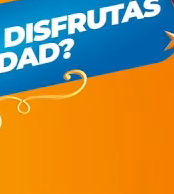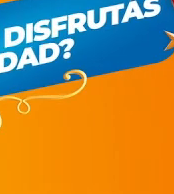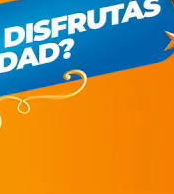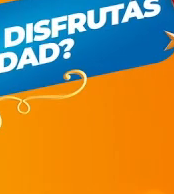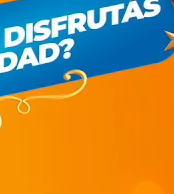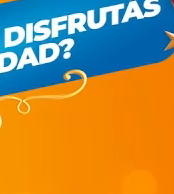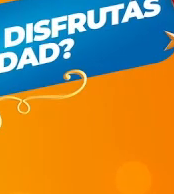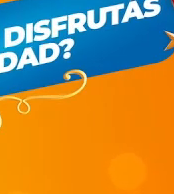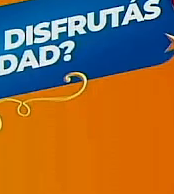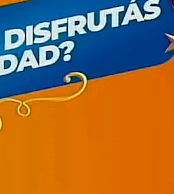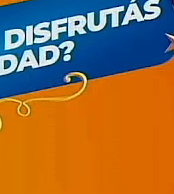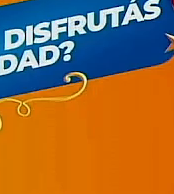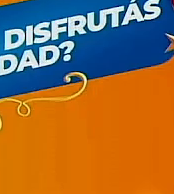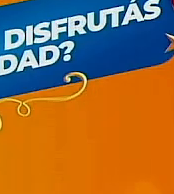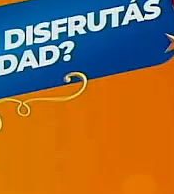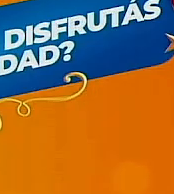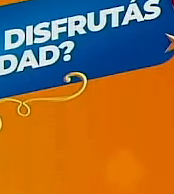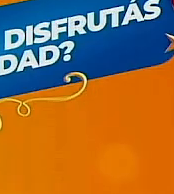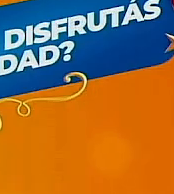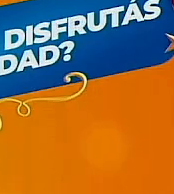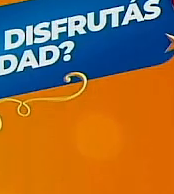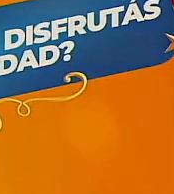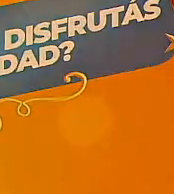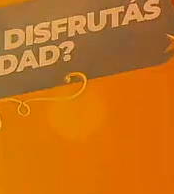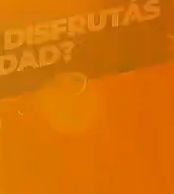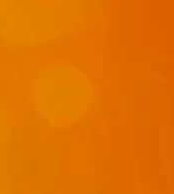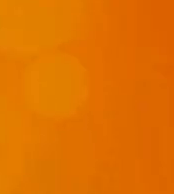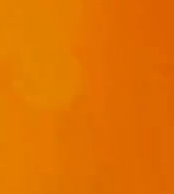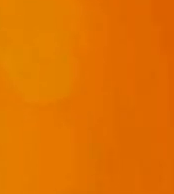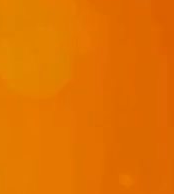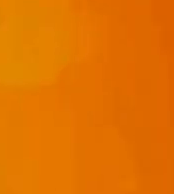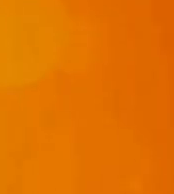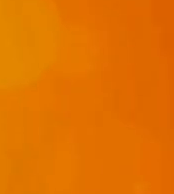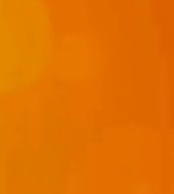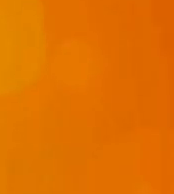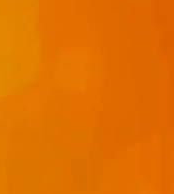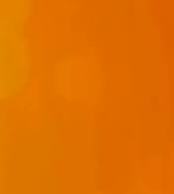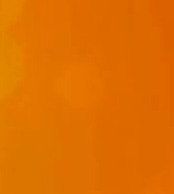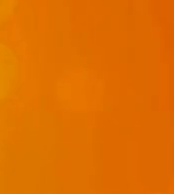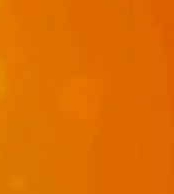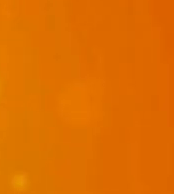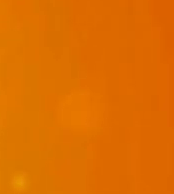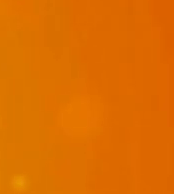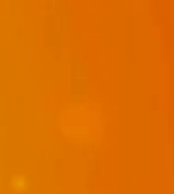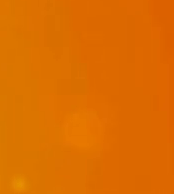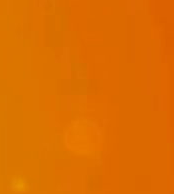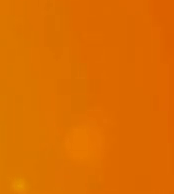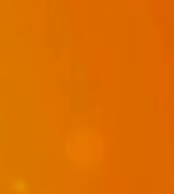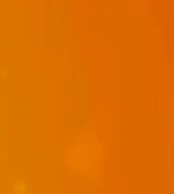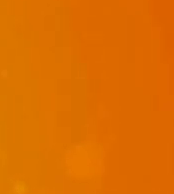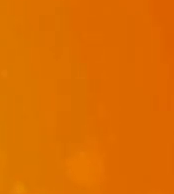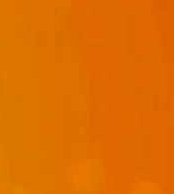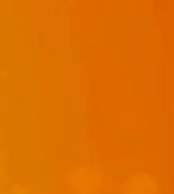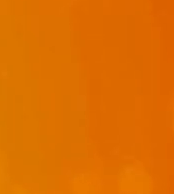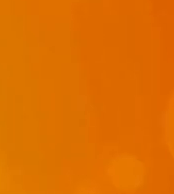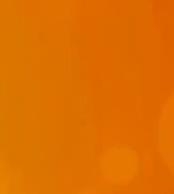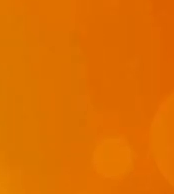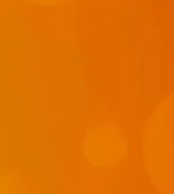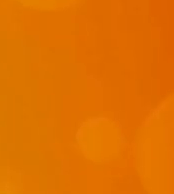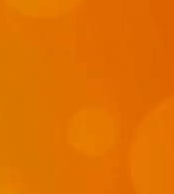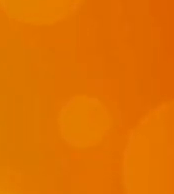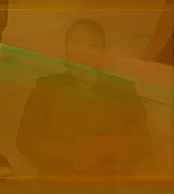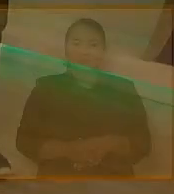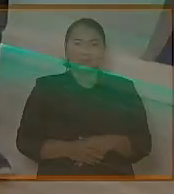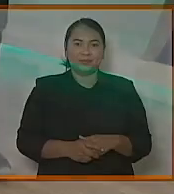en mí la emoción, mucha suerte tendré. Bienvenidos al sorteo Loto. ¡Loto! Te cambia la